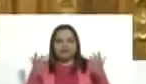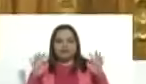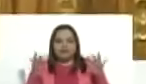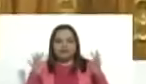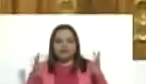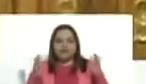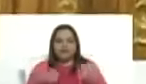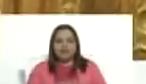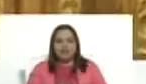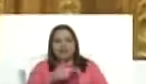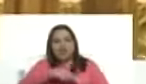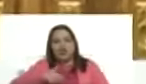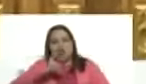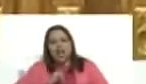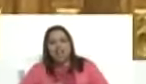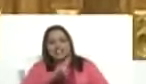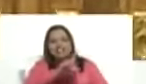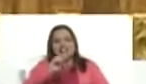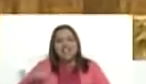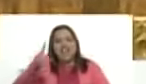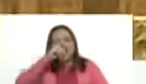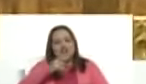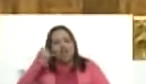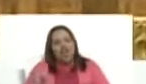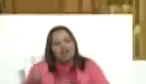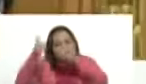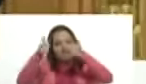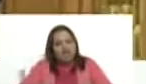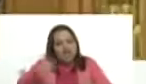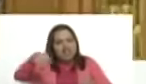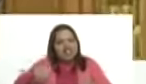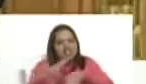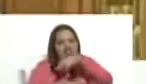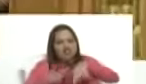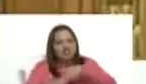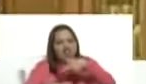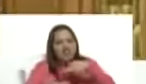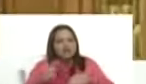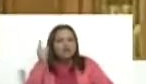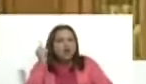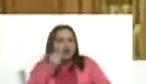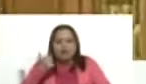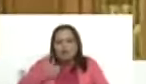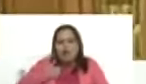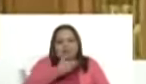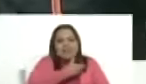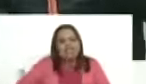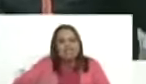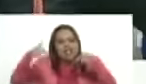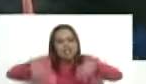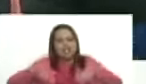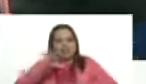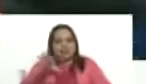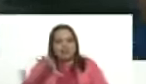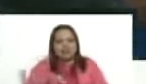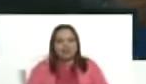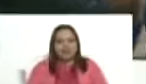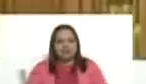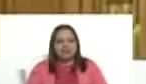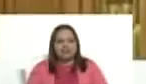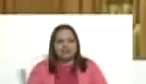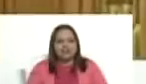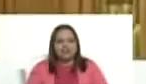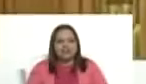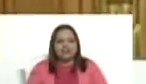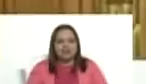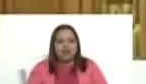Y cuando tengamos el centenario, haya un revolucionario, una revolucionaria como presidente de este país. Señores